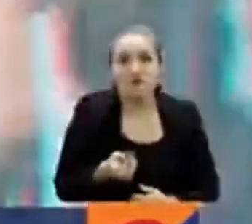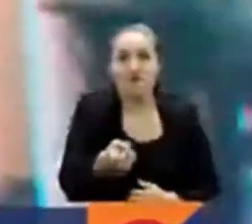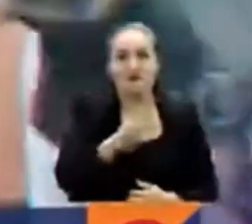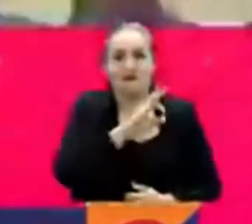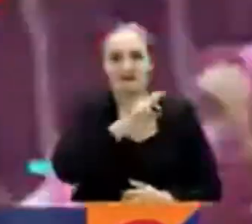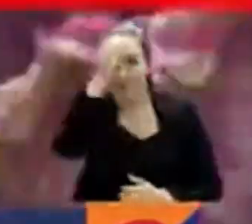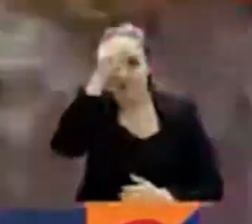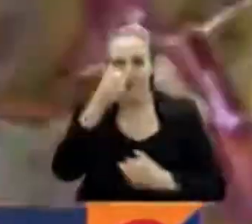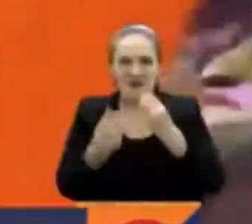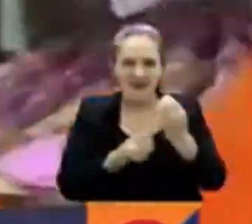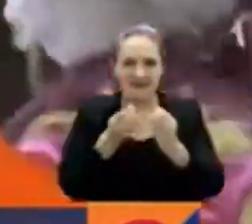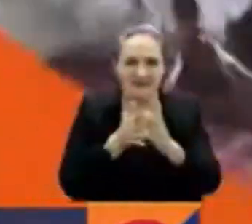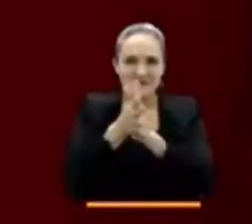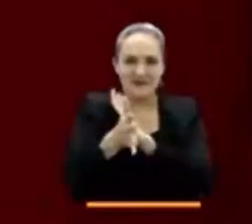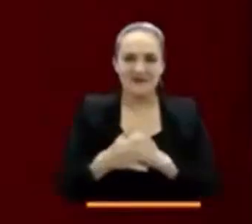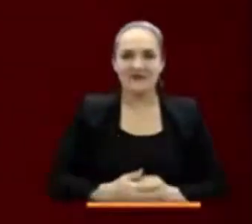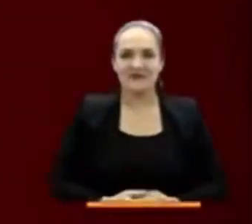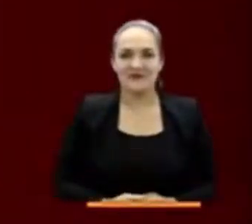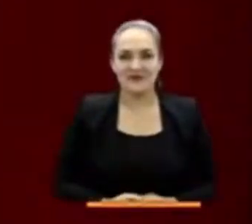país.